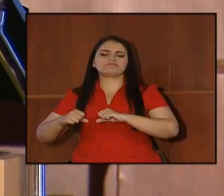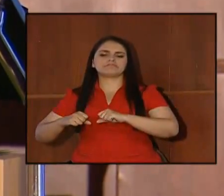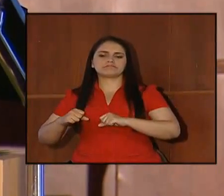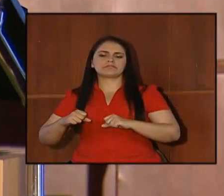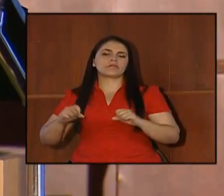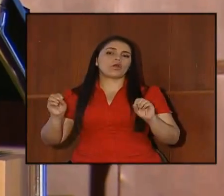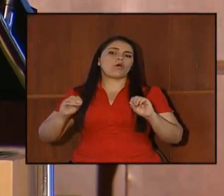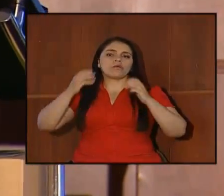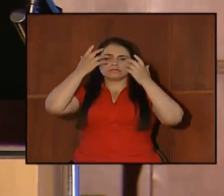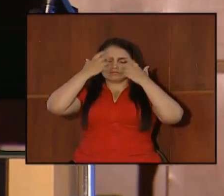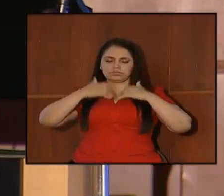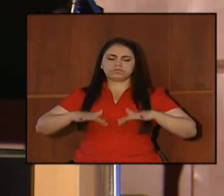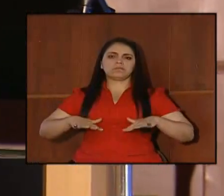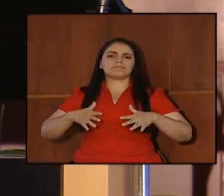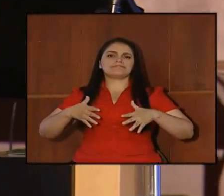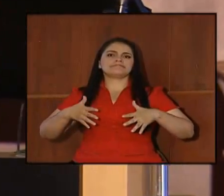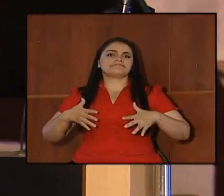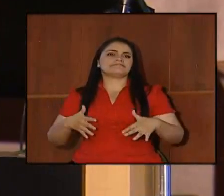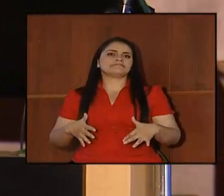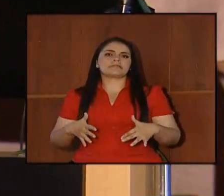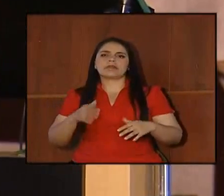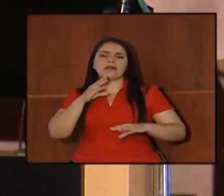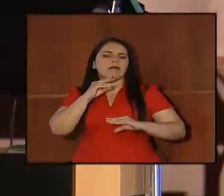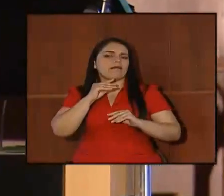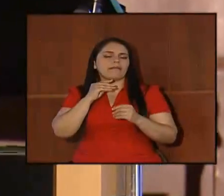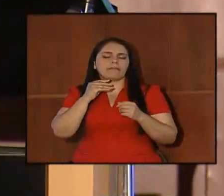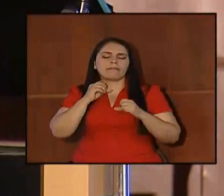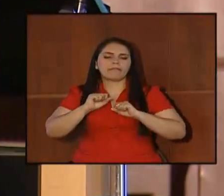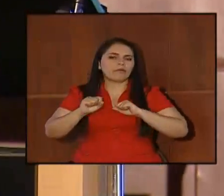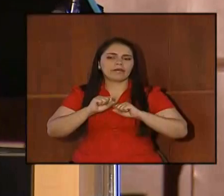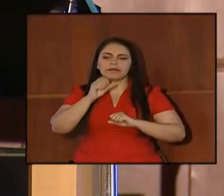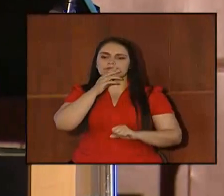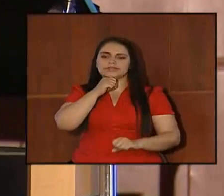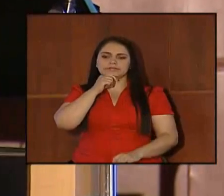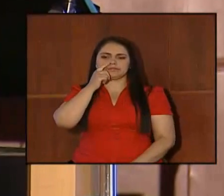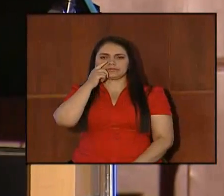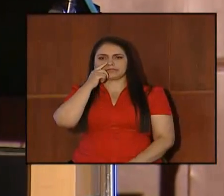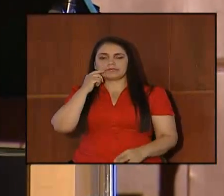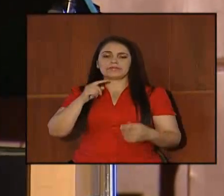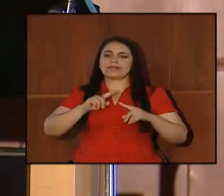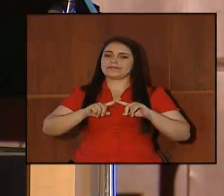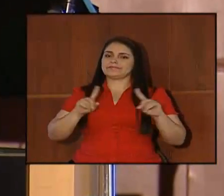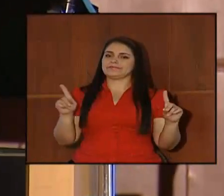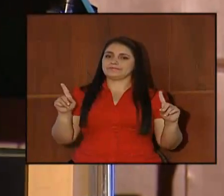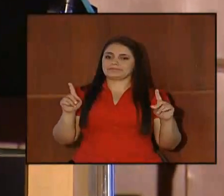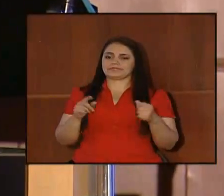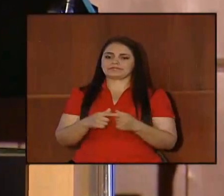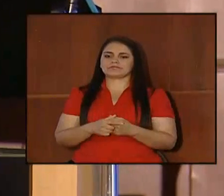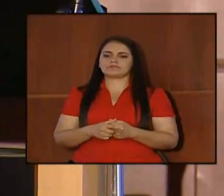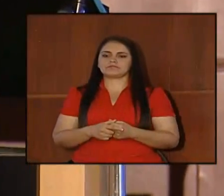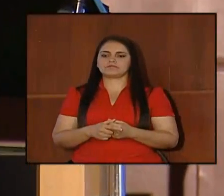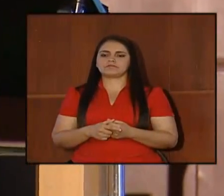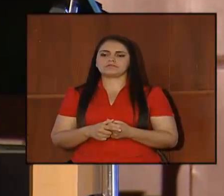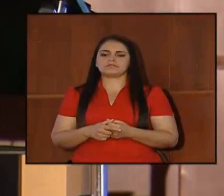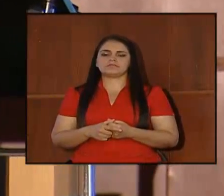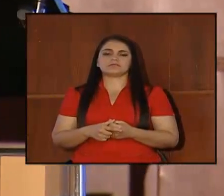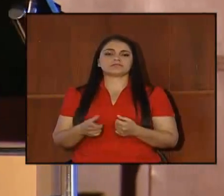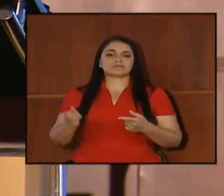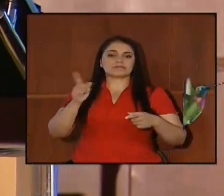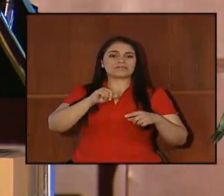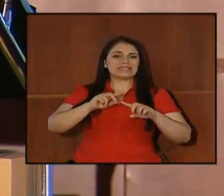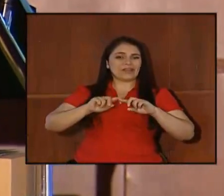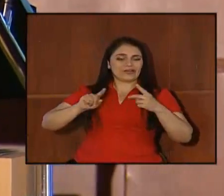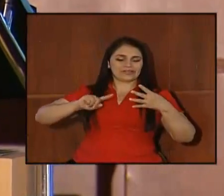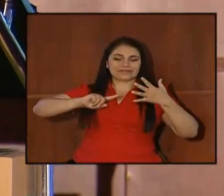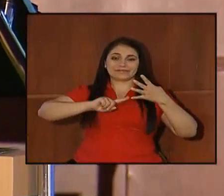esté totalmente ¿qué? Paralizadito. ¿Qué diferencia hay con el trauma raquimedular? En el trauma raquimedular